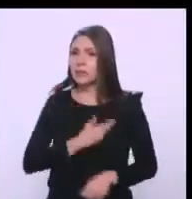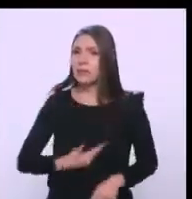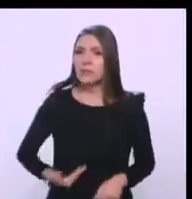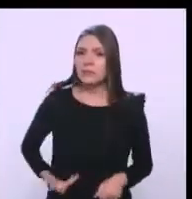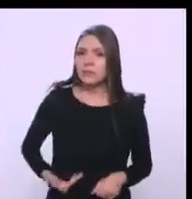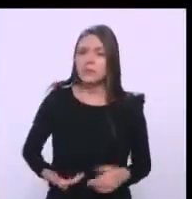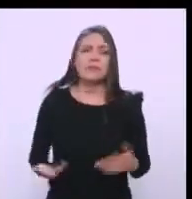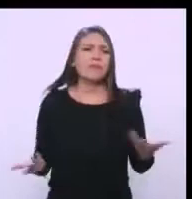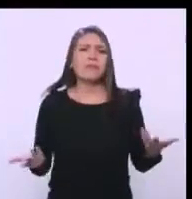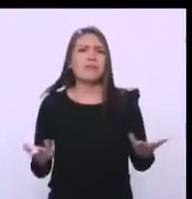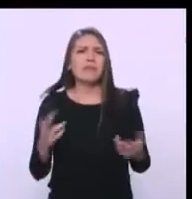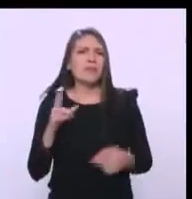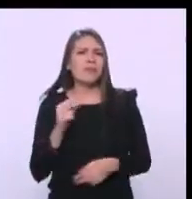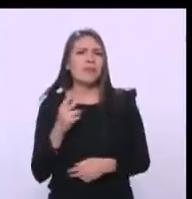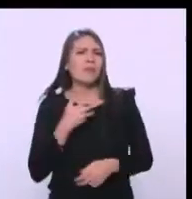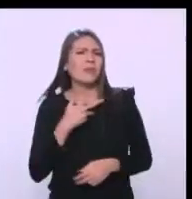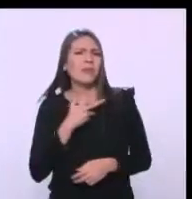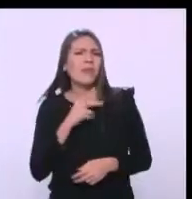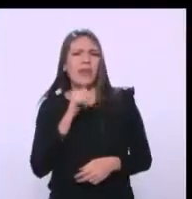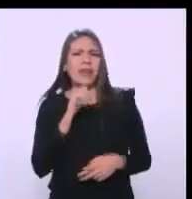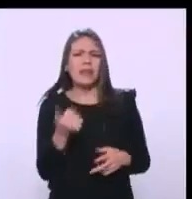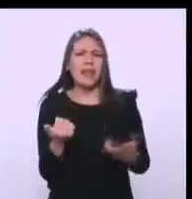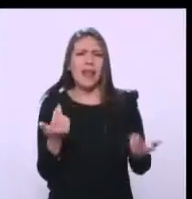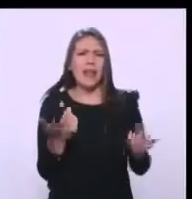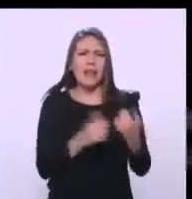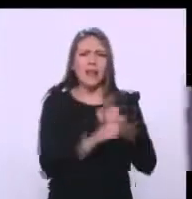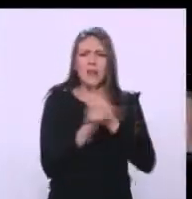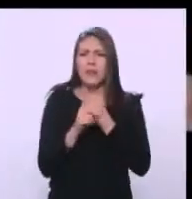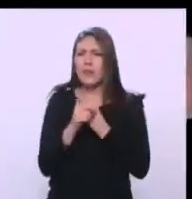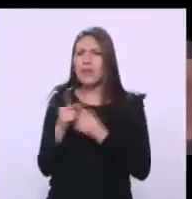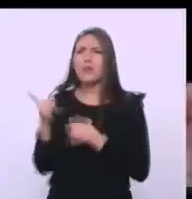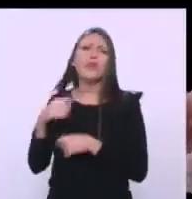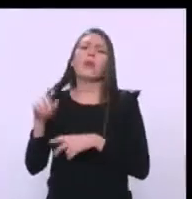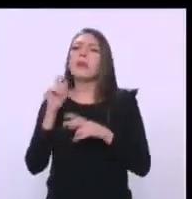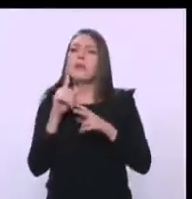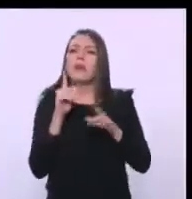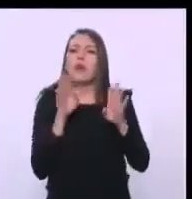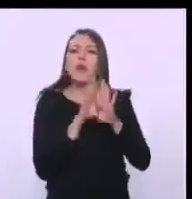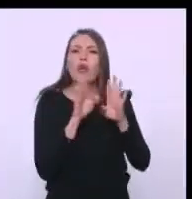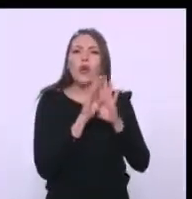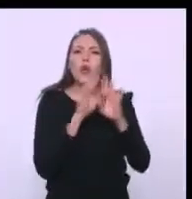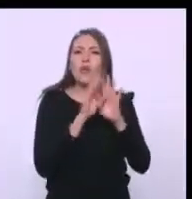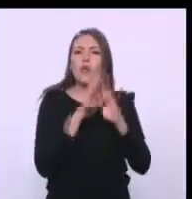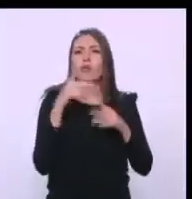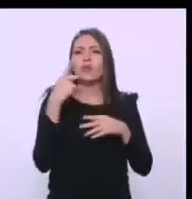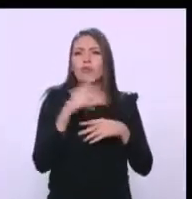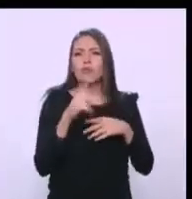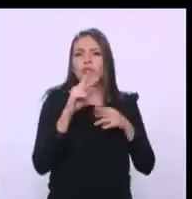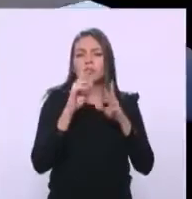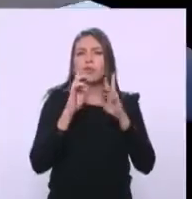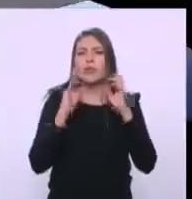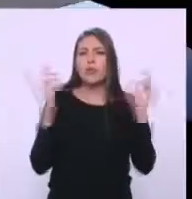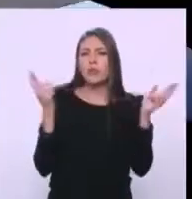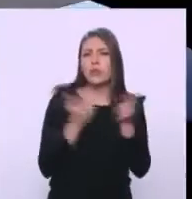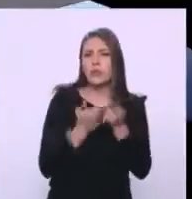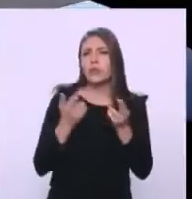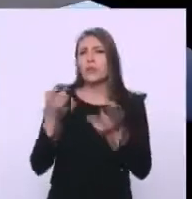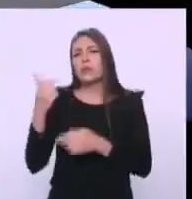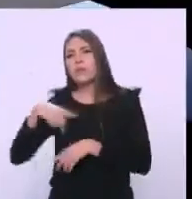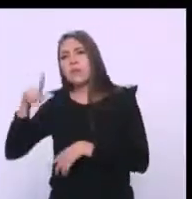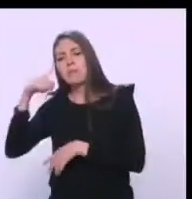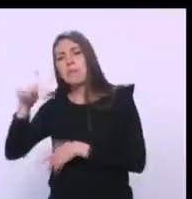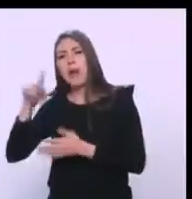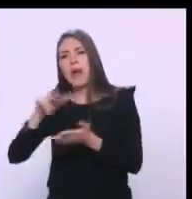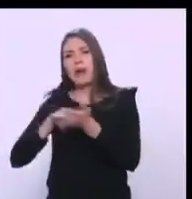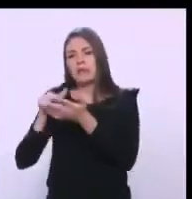En ese sentido no hay parangón posible, es una reunión entre jefe de Estado. Bajo el marco de la firma de un acuerdo importantísimo. Exactamente. Sí, claro. Y